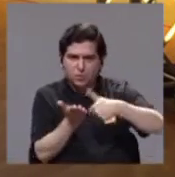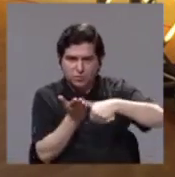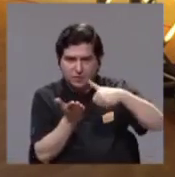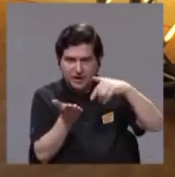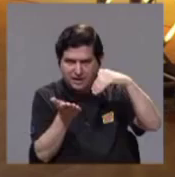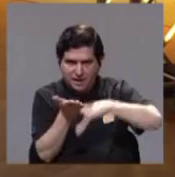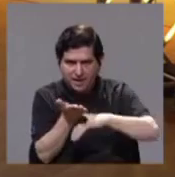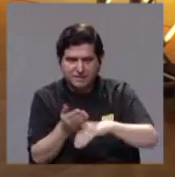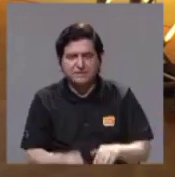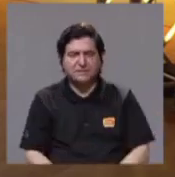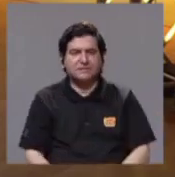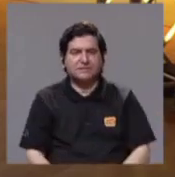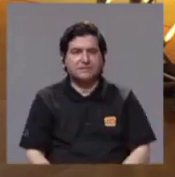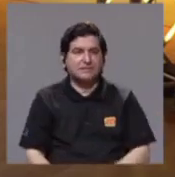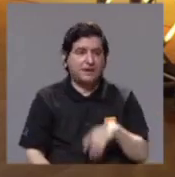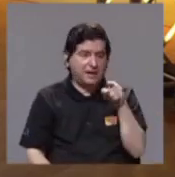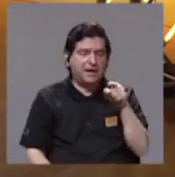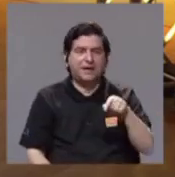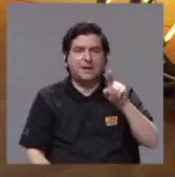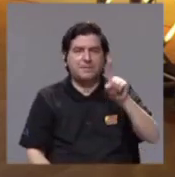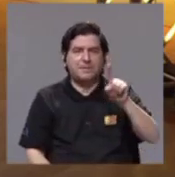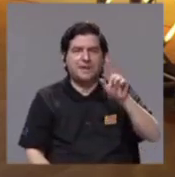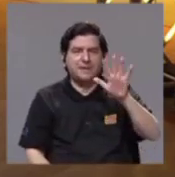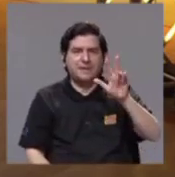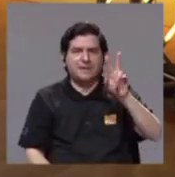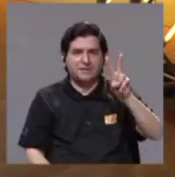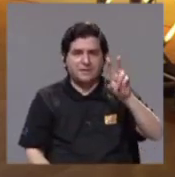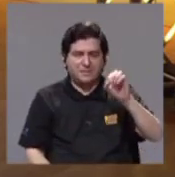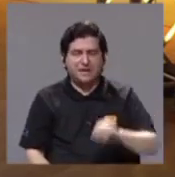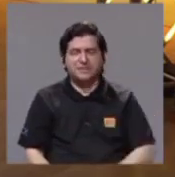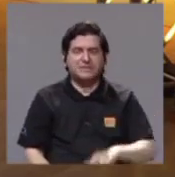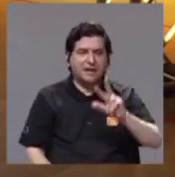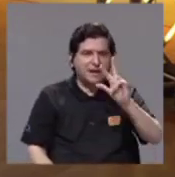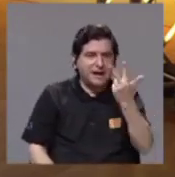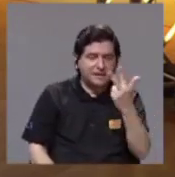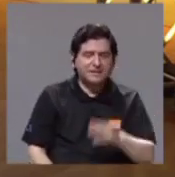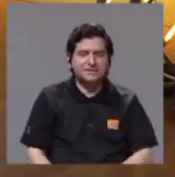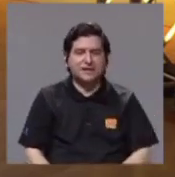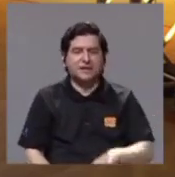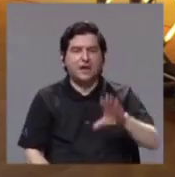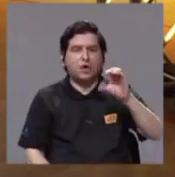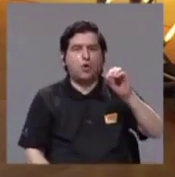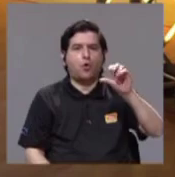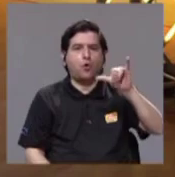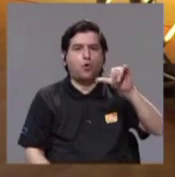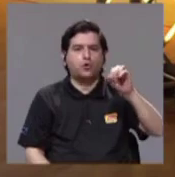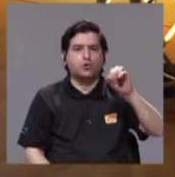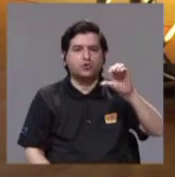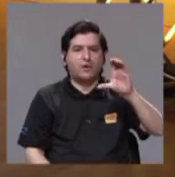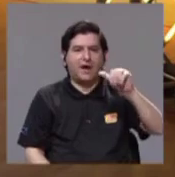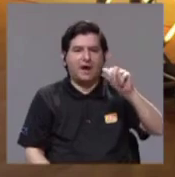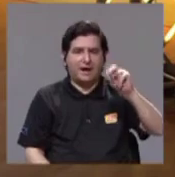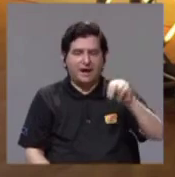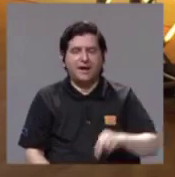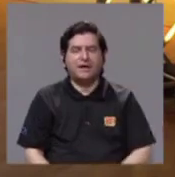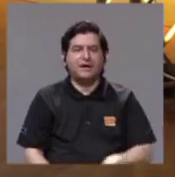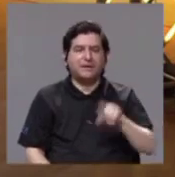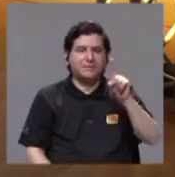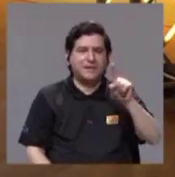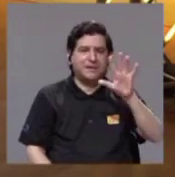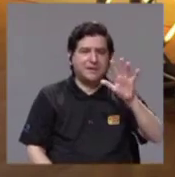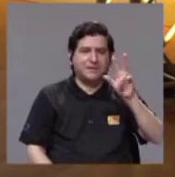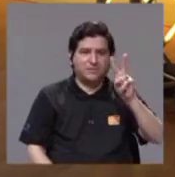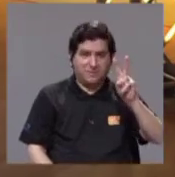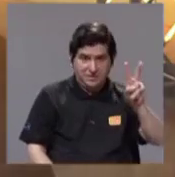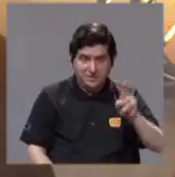carta firmada en 20, la tercera firmada en Coyoacán en 22, etc. Pero